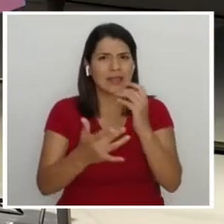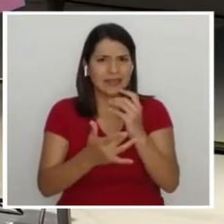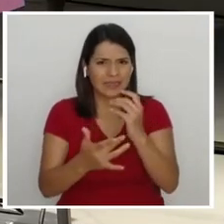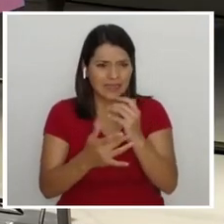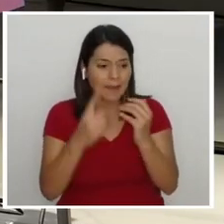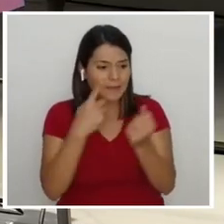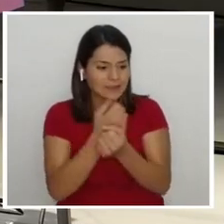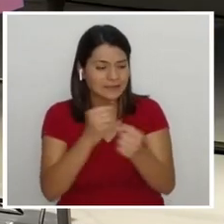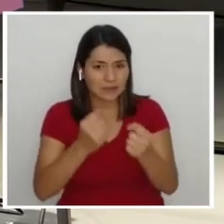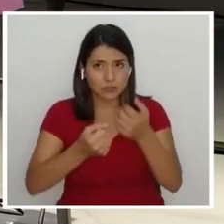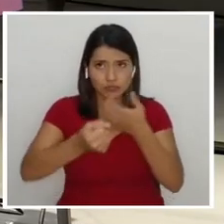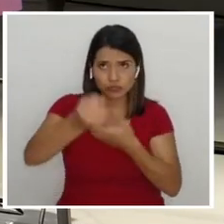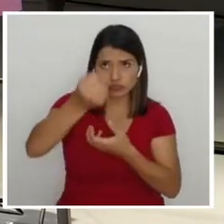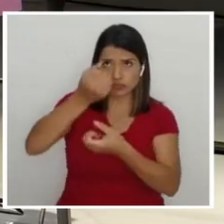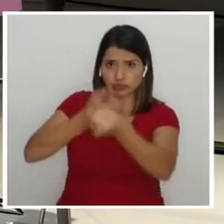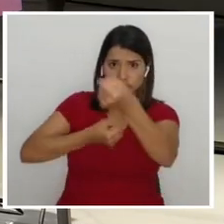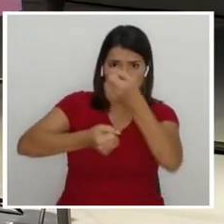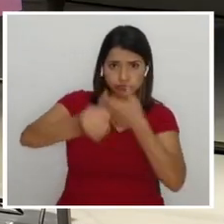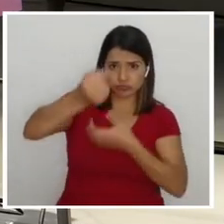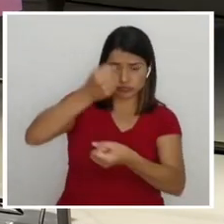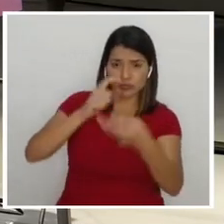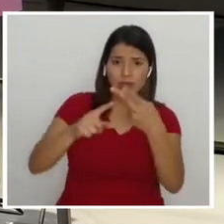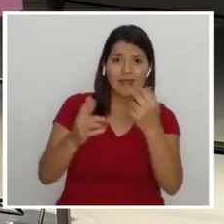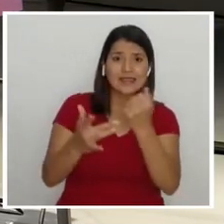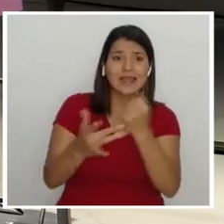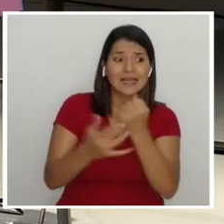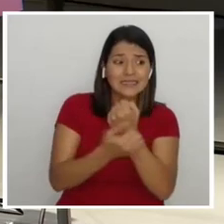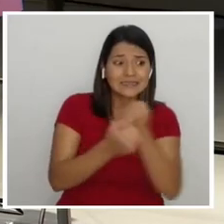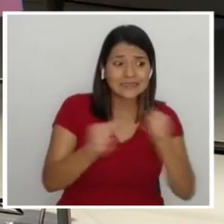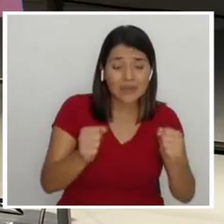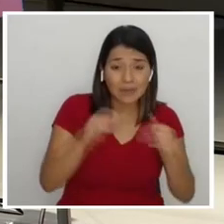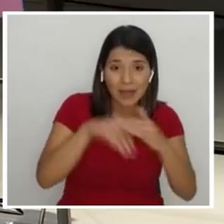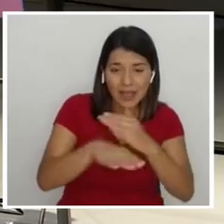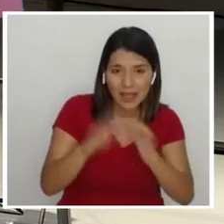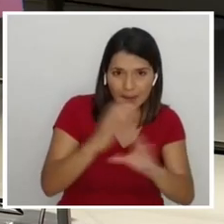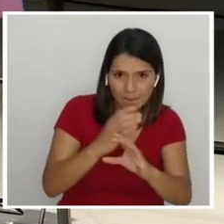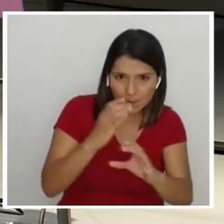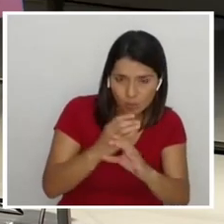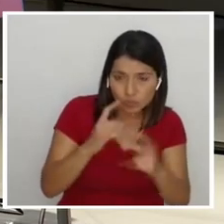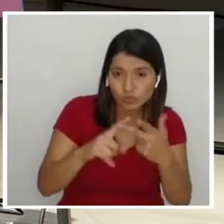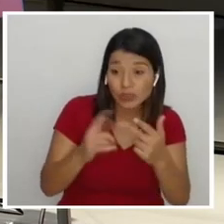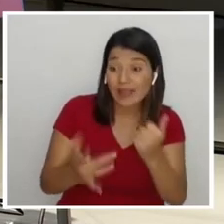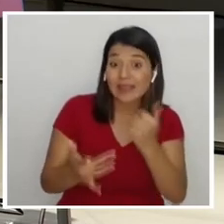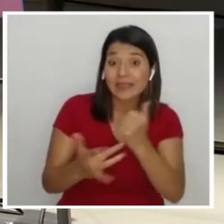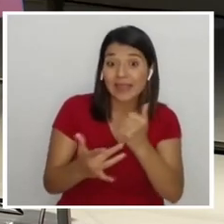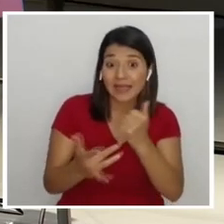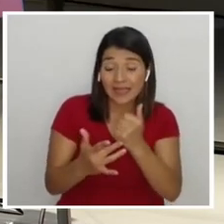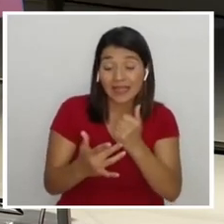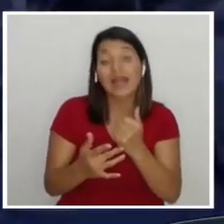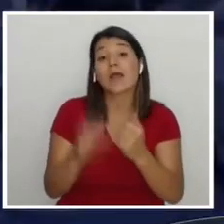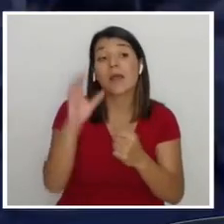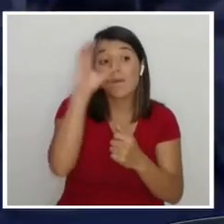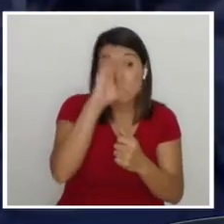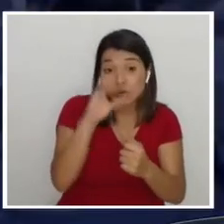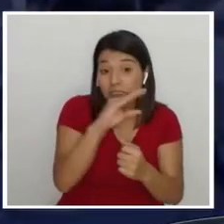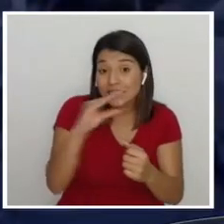técnicas de rescate vehicular, técnicas con perros de búsqueda y rescate también institucionales en Cruz